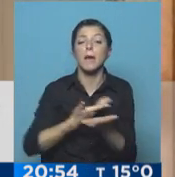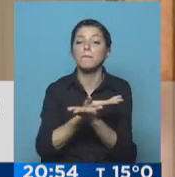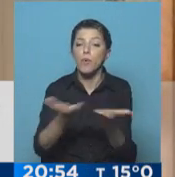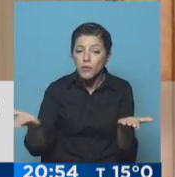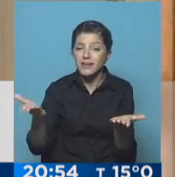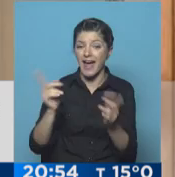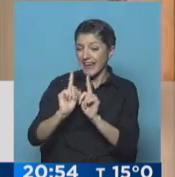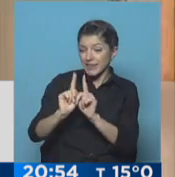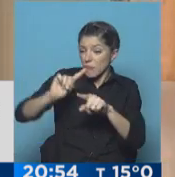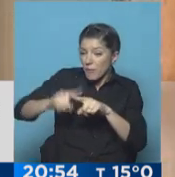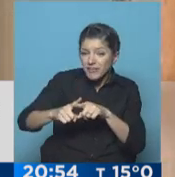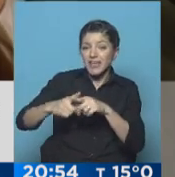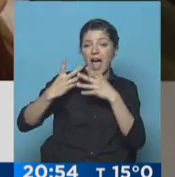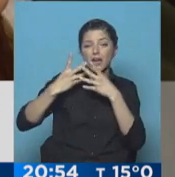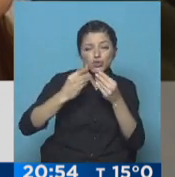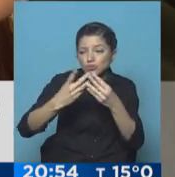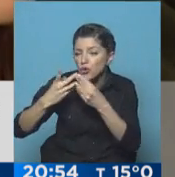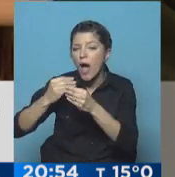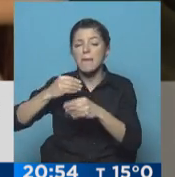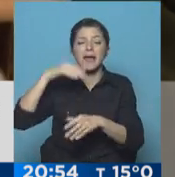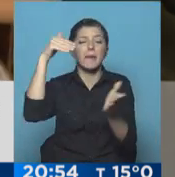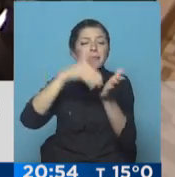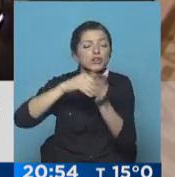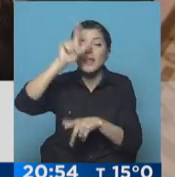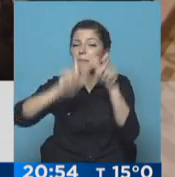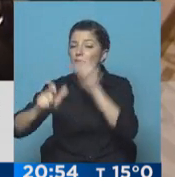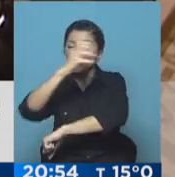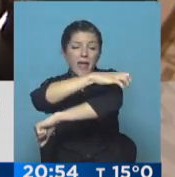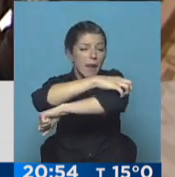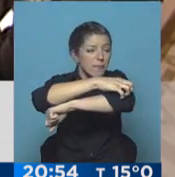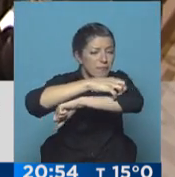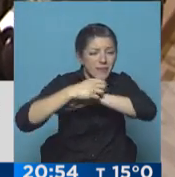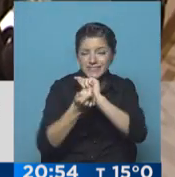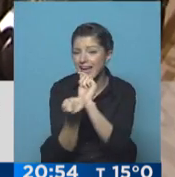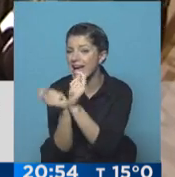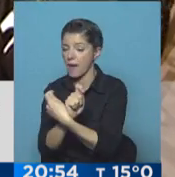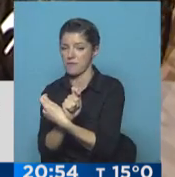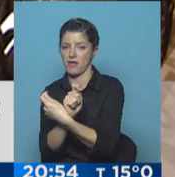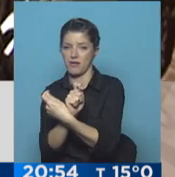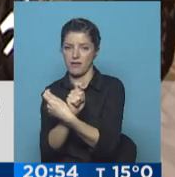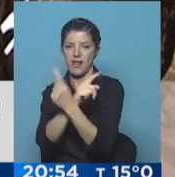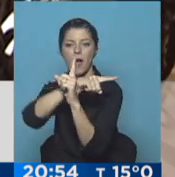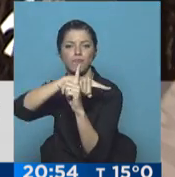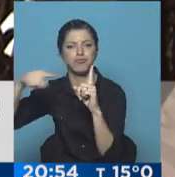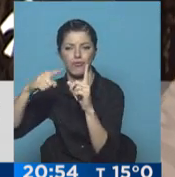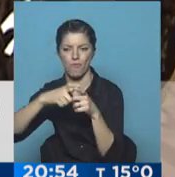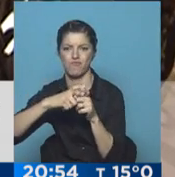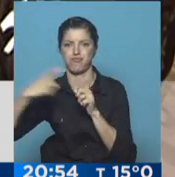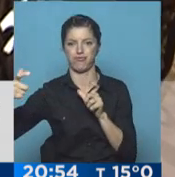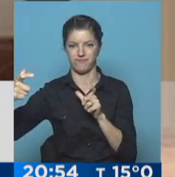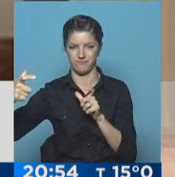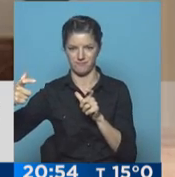servido para sacar a millones de argentinos de la pobreza y generar la clase media más